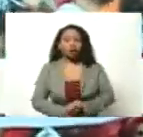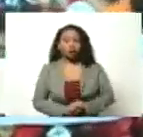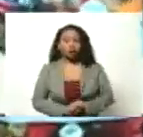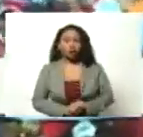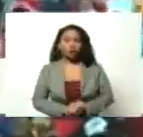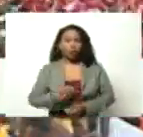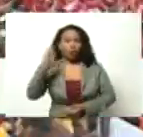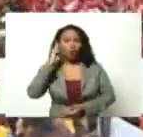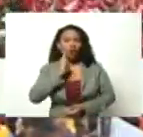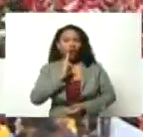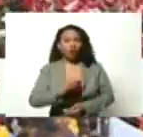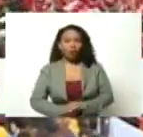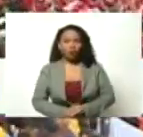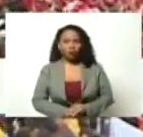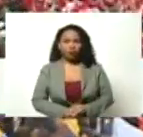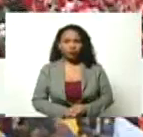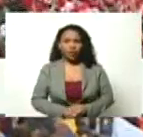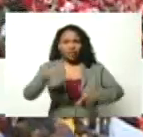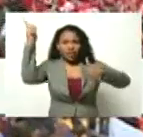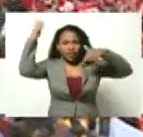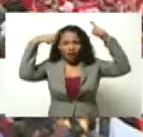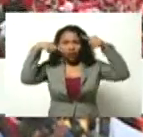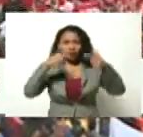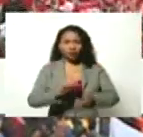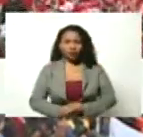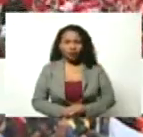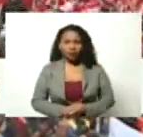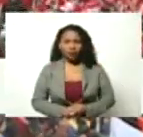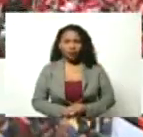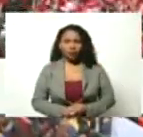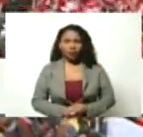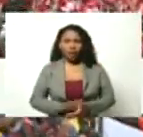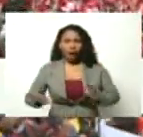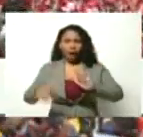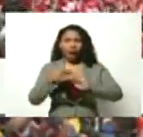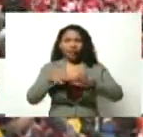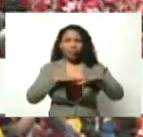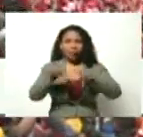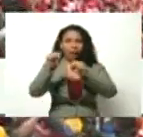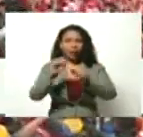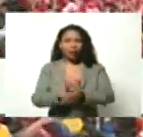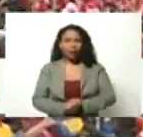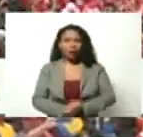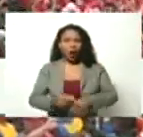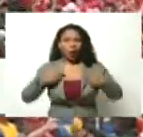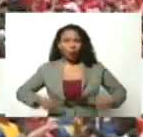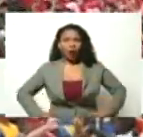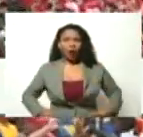bolivariano chavista acto imperialista humanista